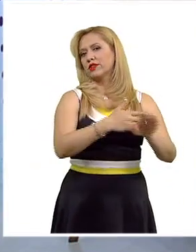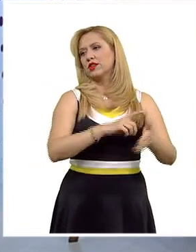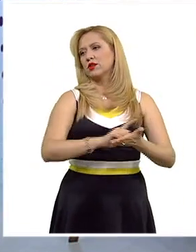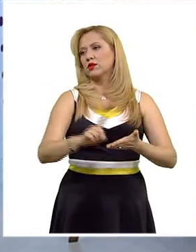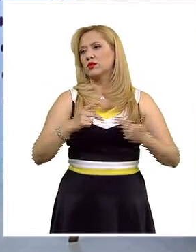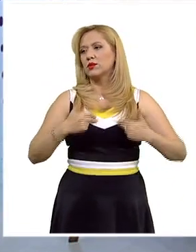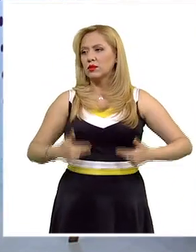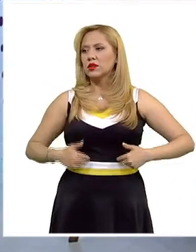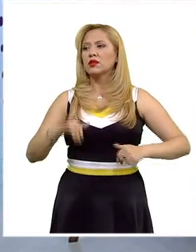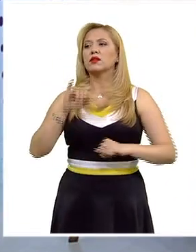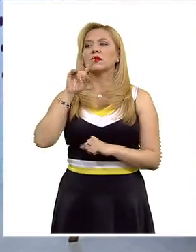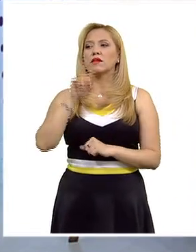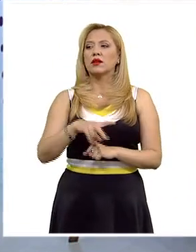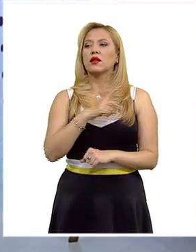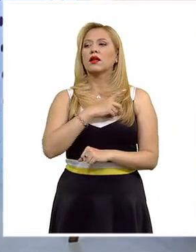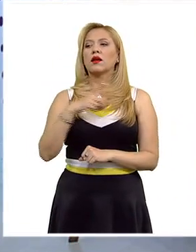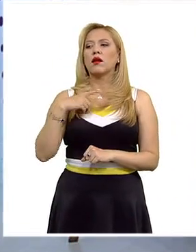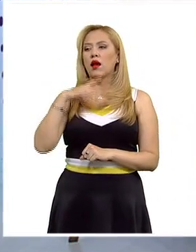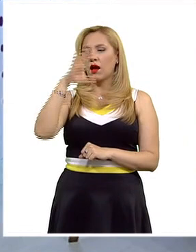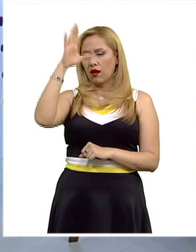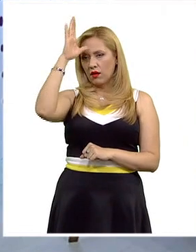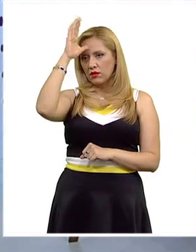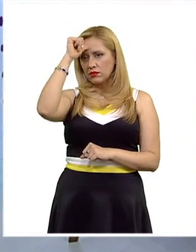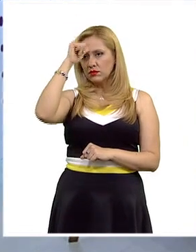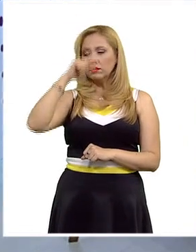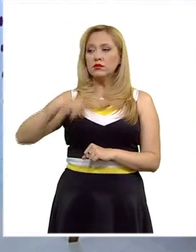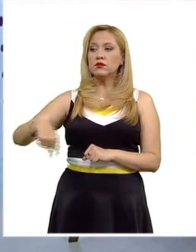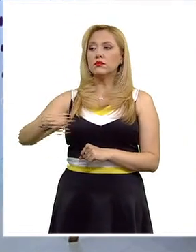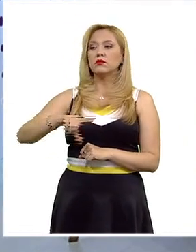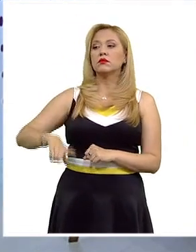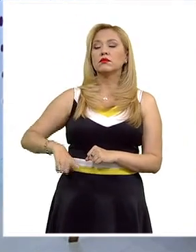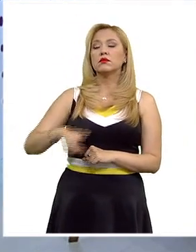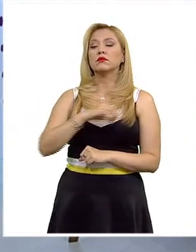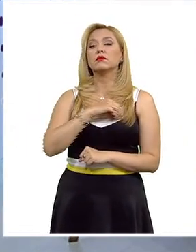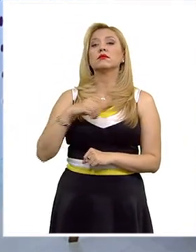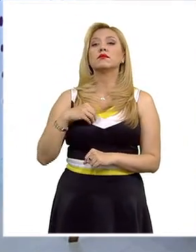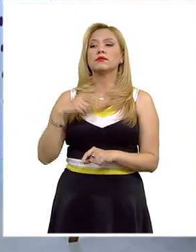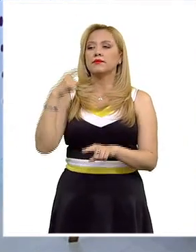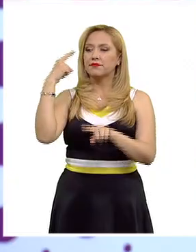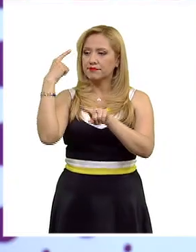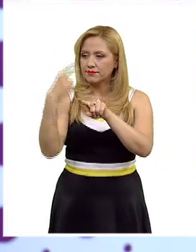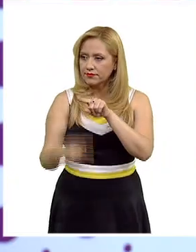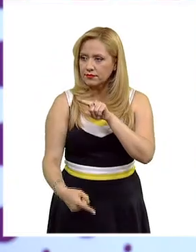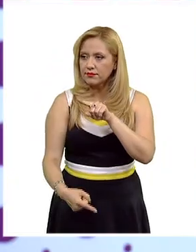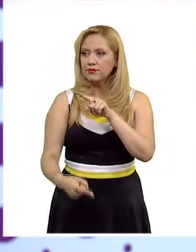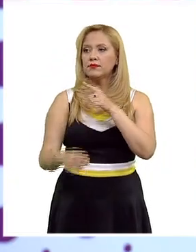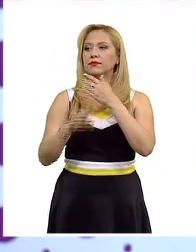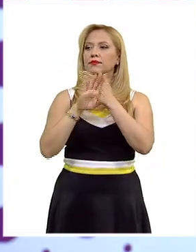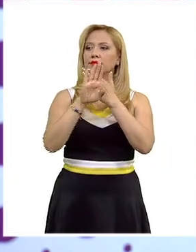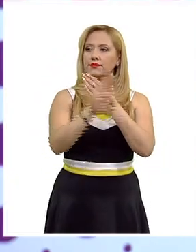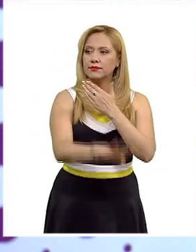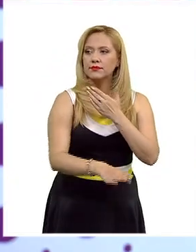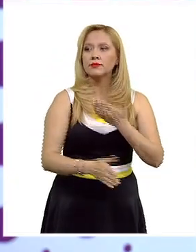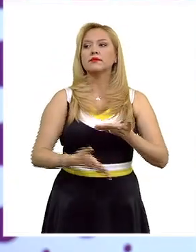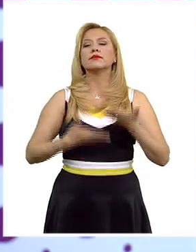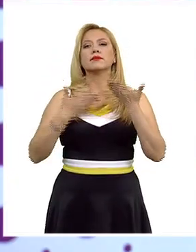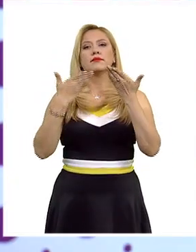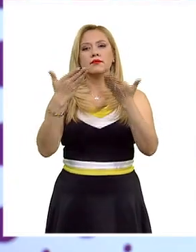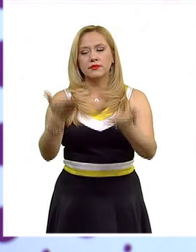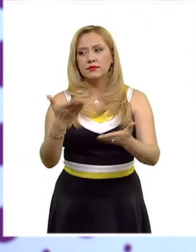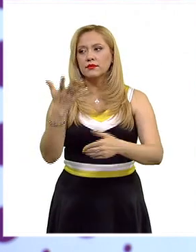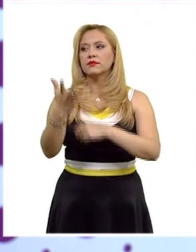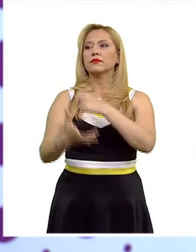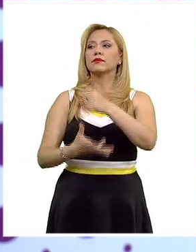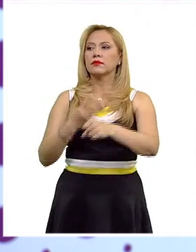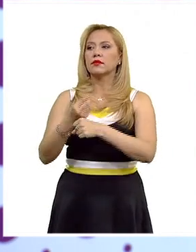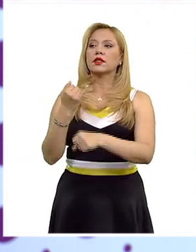Nicole. Tenemos que recordar que las obligaciones del Estado son prevenir, garantizar,